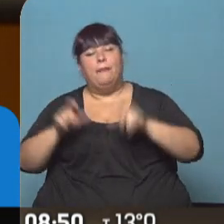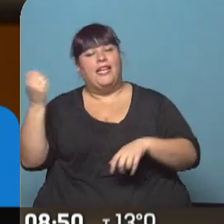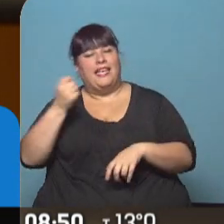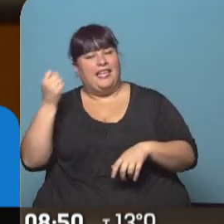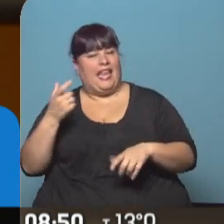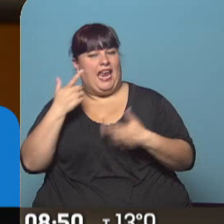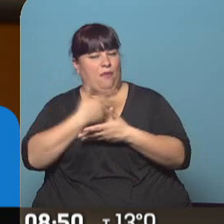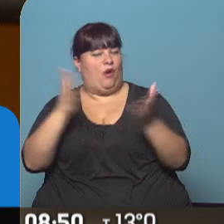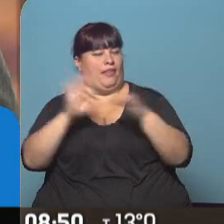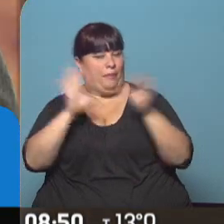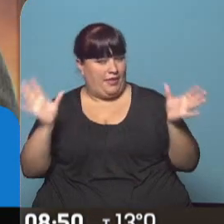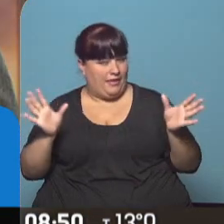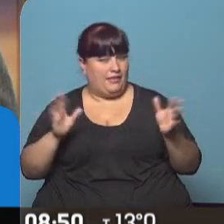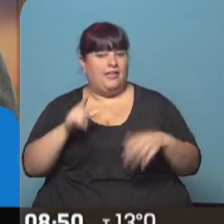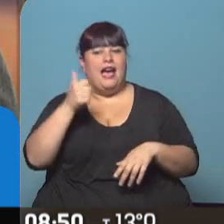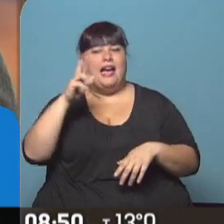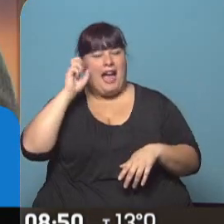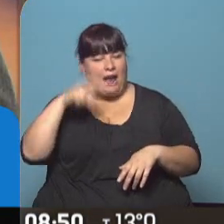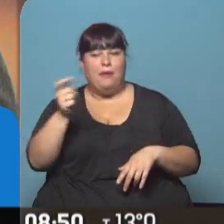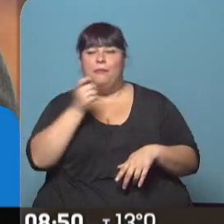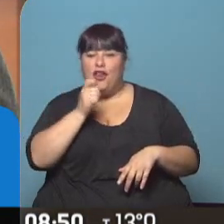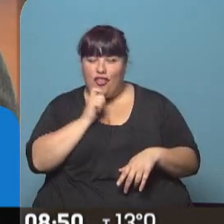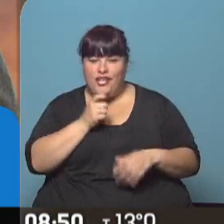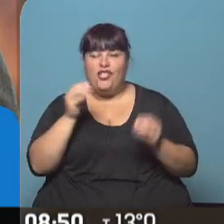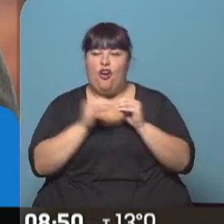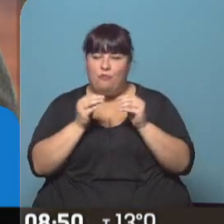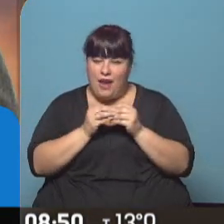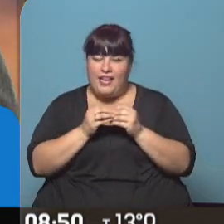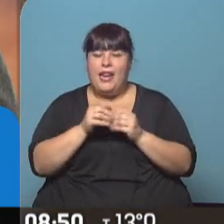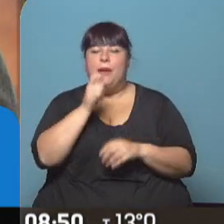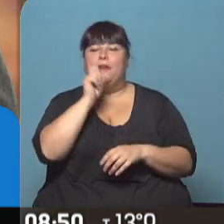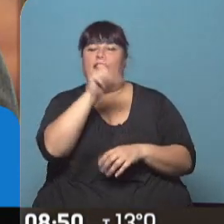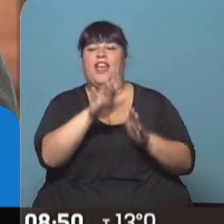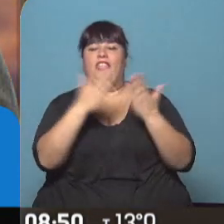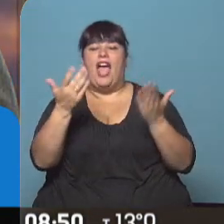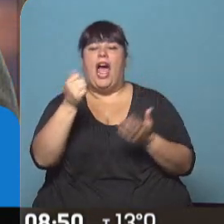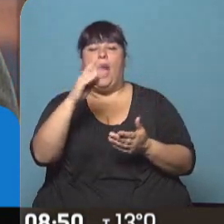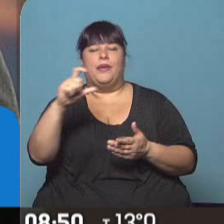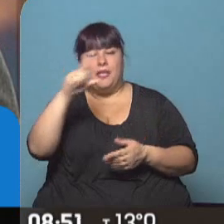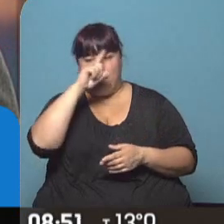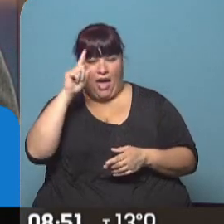querían mostrar su independencia. Es Carmen de Carlos, periodista, colega, corresponsal del diario ABC de